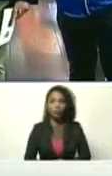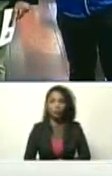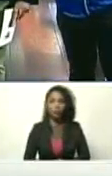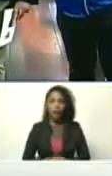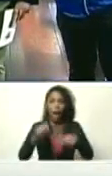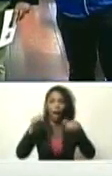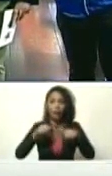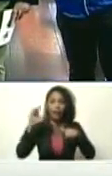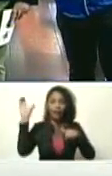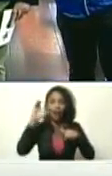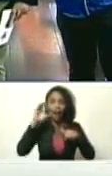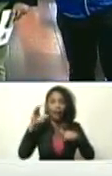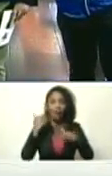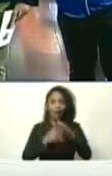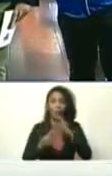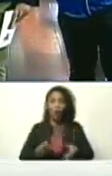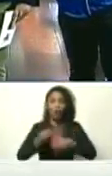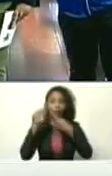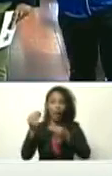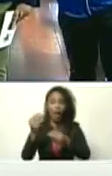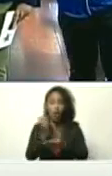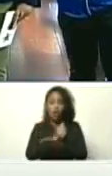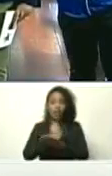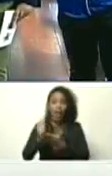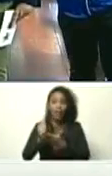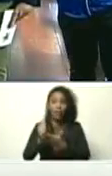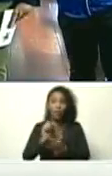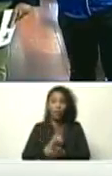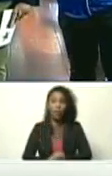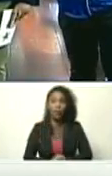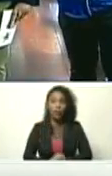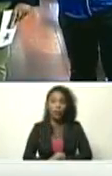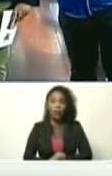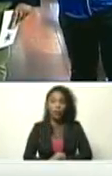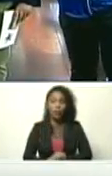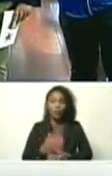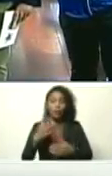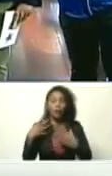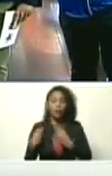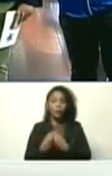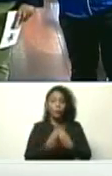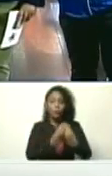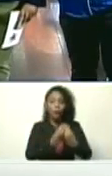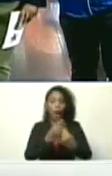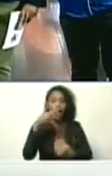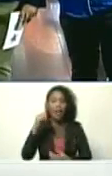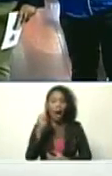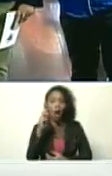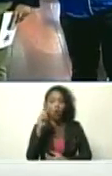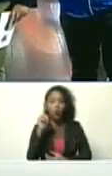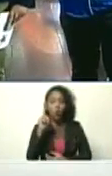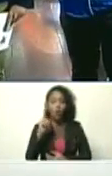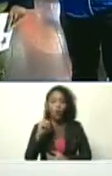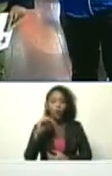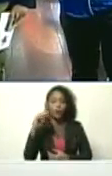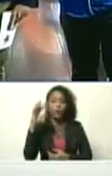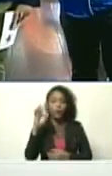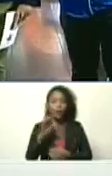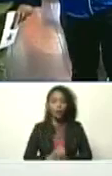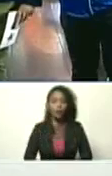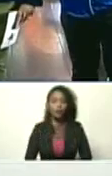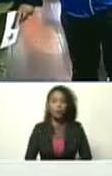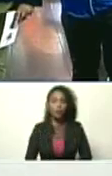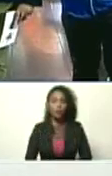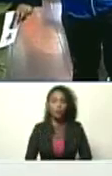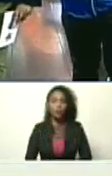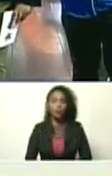Aquí en Caracas vamos a entregar los créditos. Allá está la alcaldesa, acompañado de Naúm Fernández, del